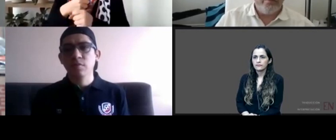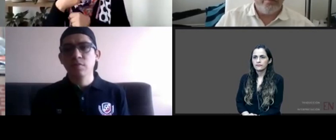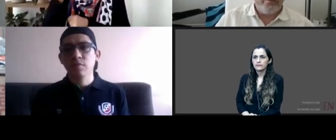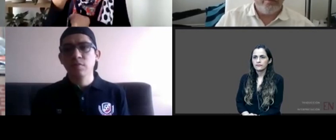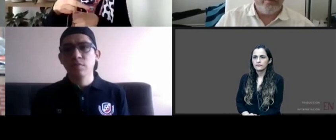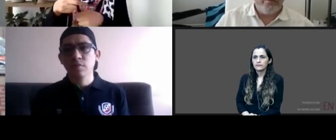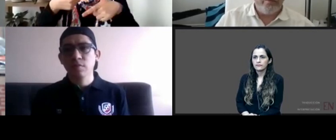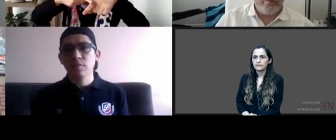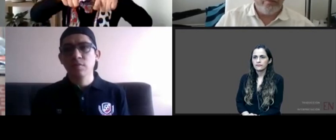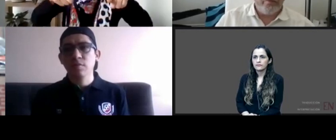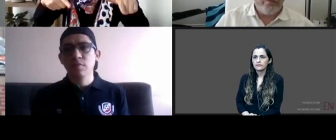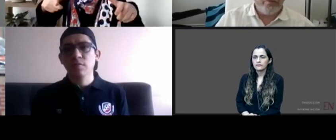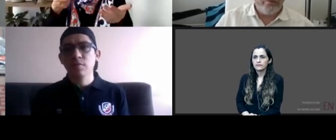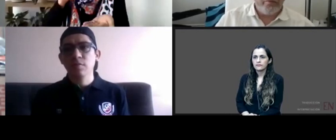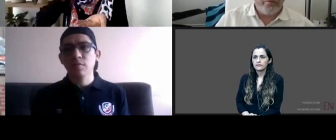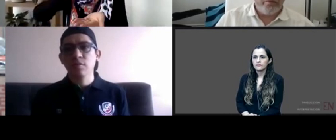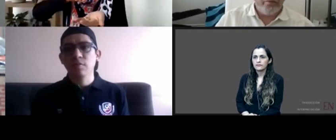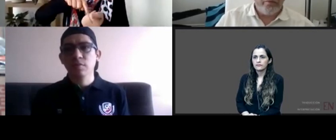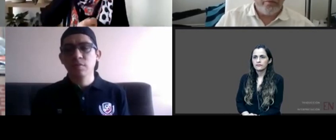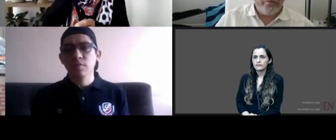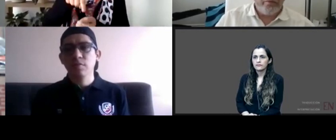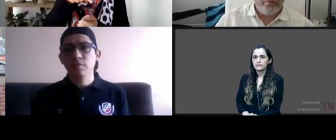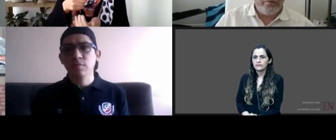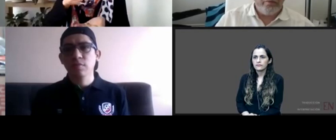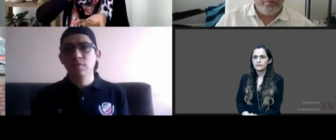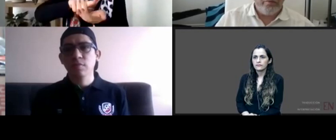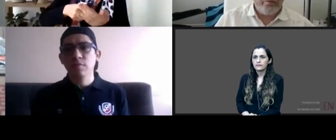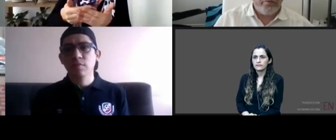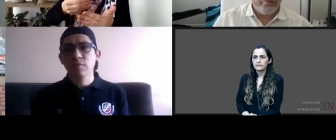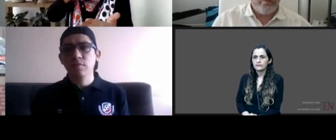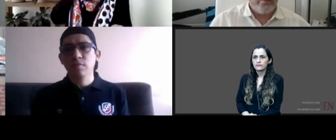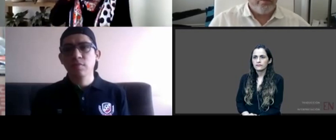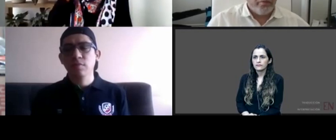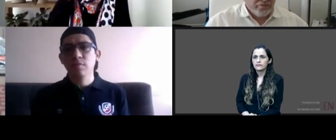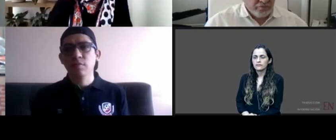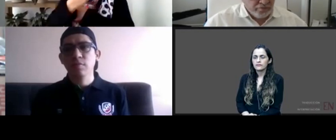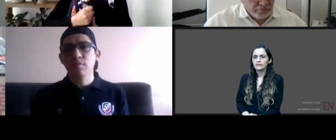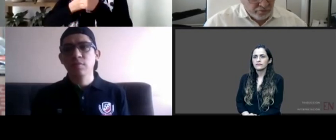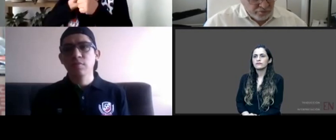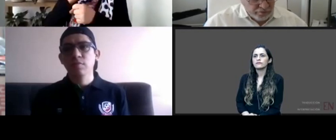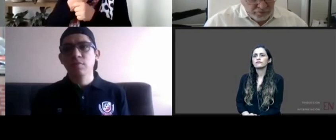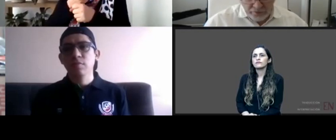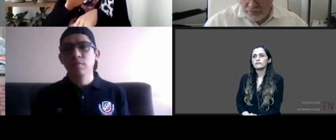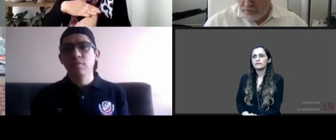los aprendieron a los 5, a los 6, a los 7 años. Y